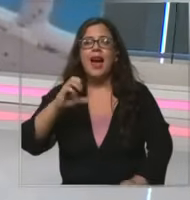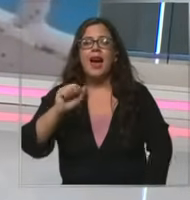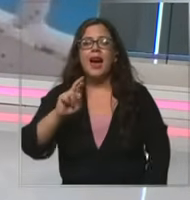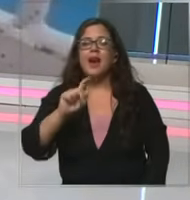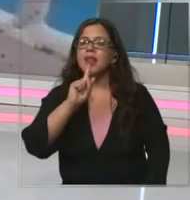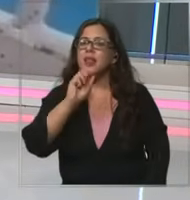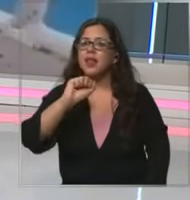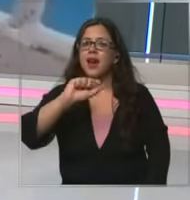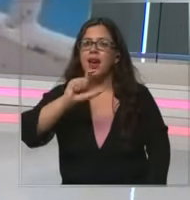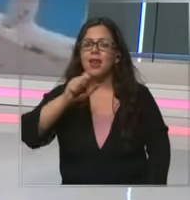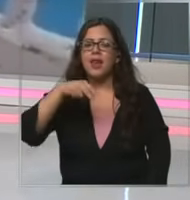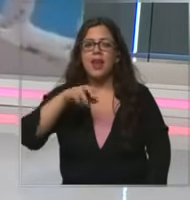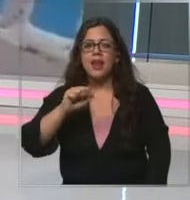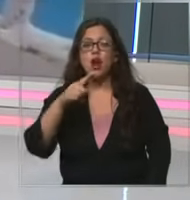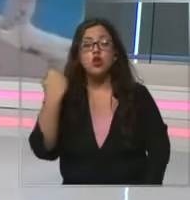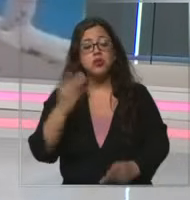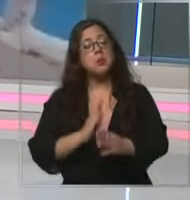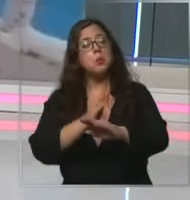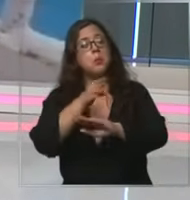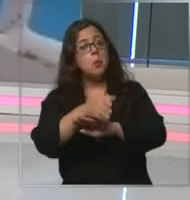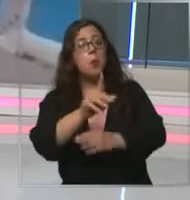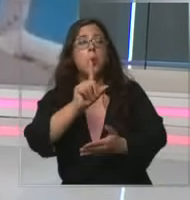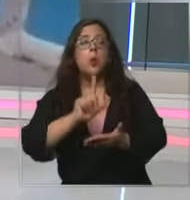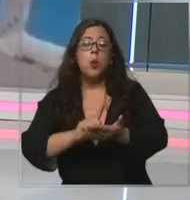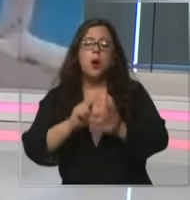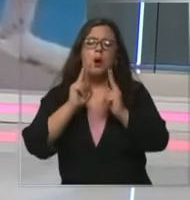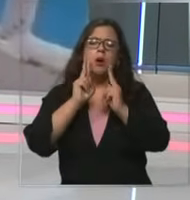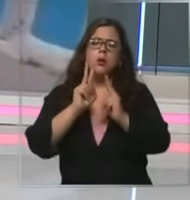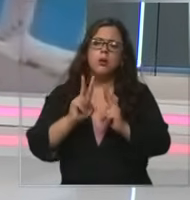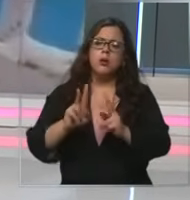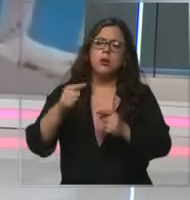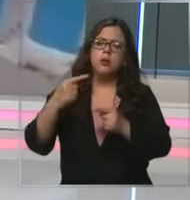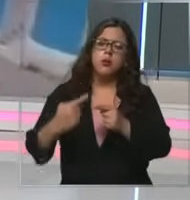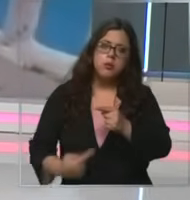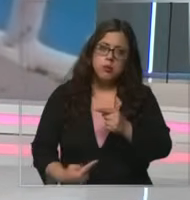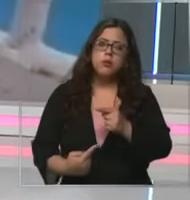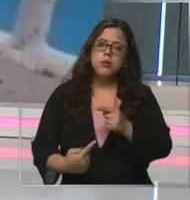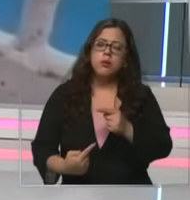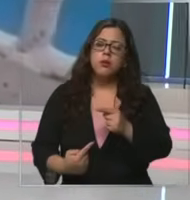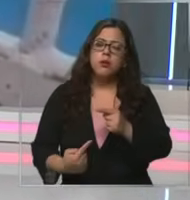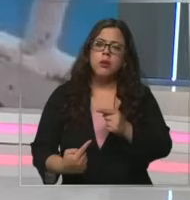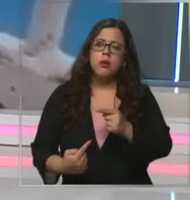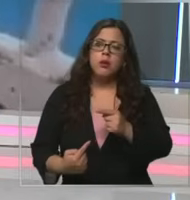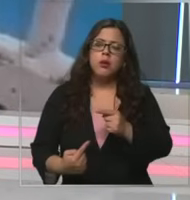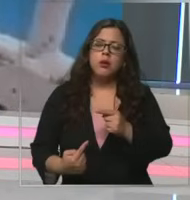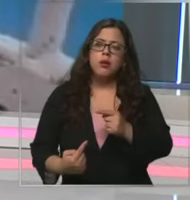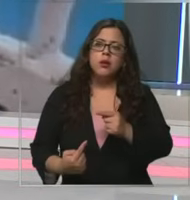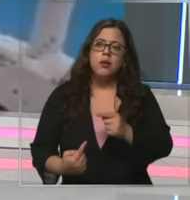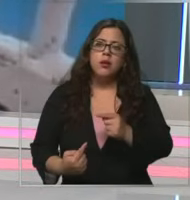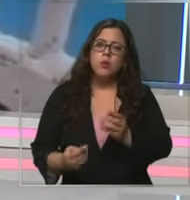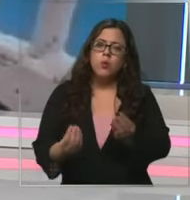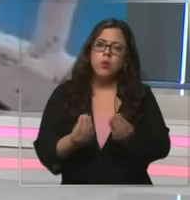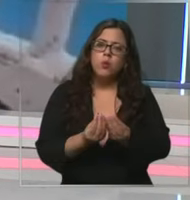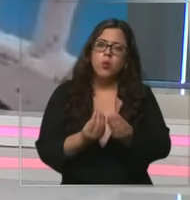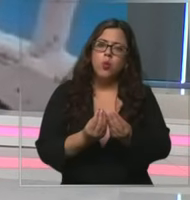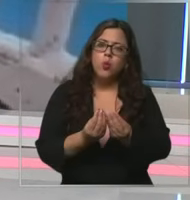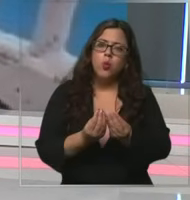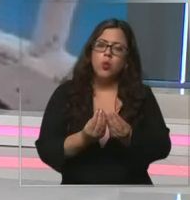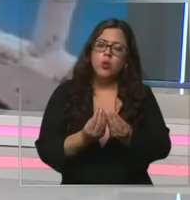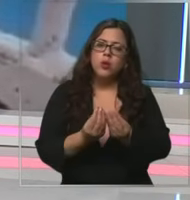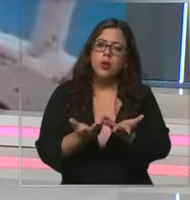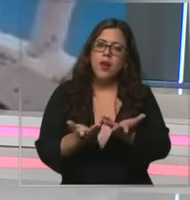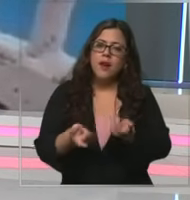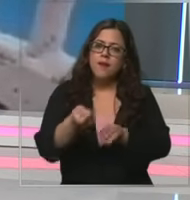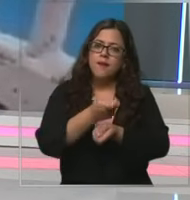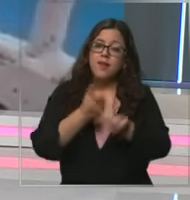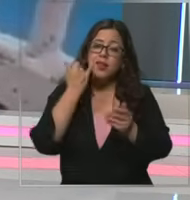Cartagena. Fuimos a este tradicional balneario y nos sorprendimos con la presencia de muchísimo comercio ambulante,